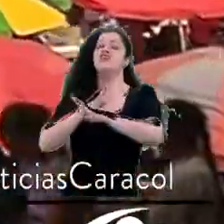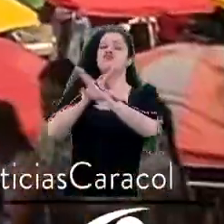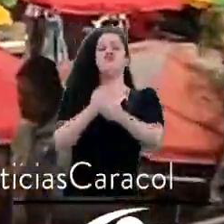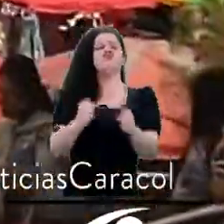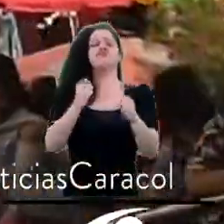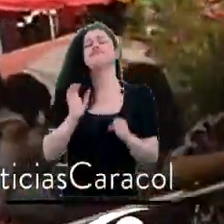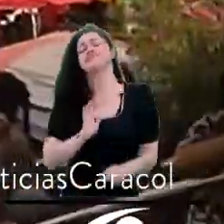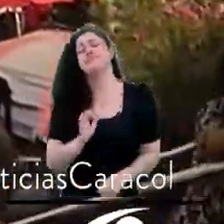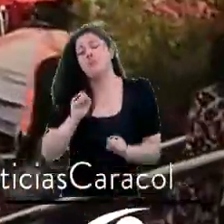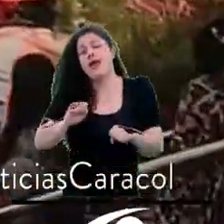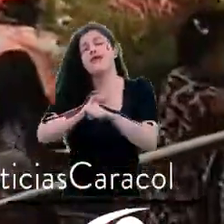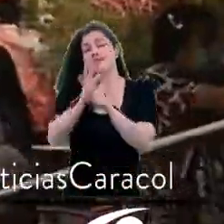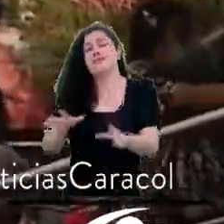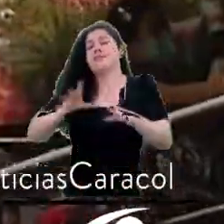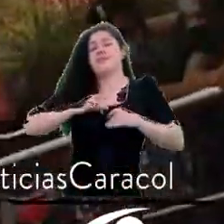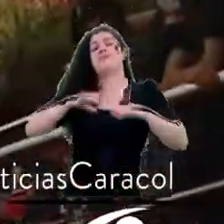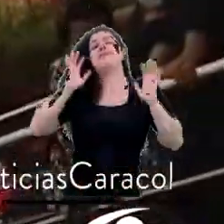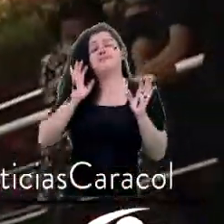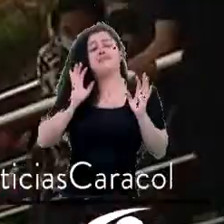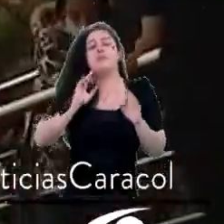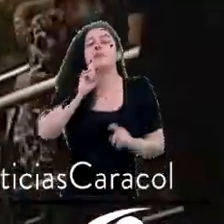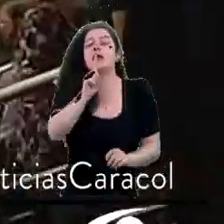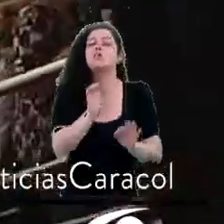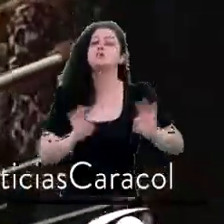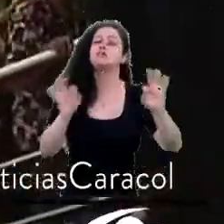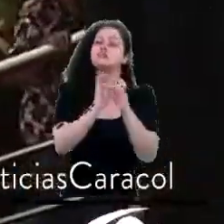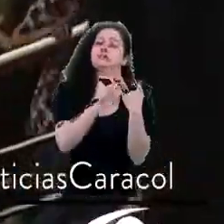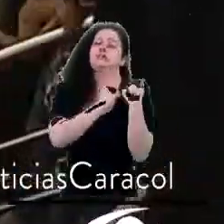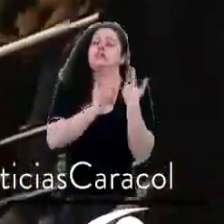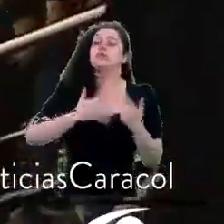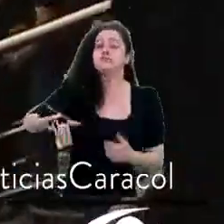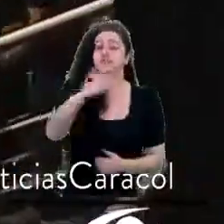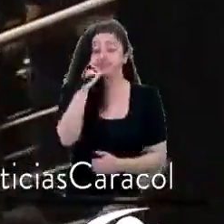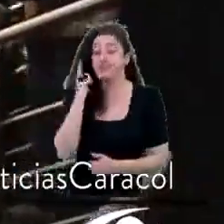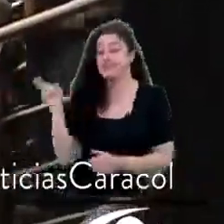despido con estas imágenes desde el centro de Bogotá. Nicole Buitrago, Noticias Caracol.